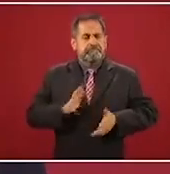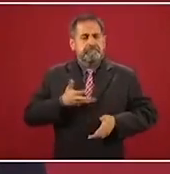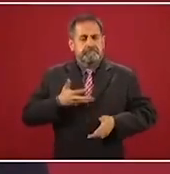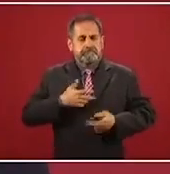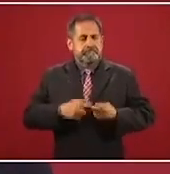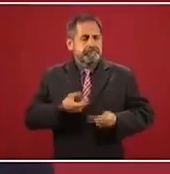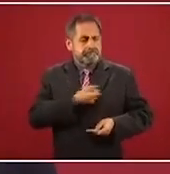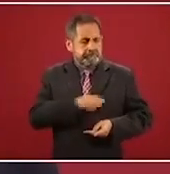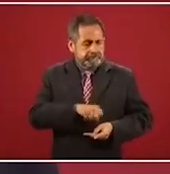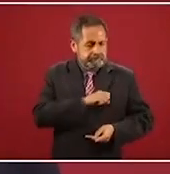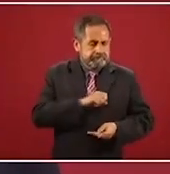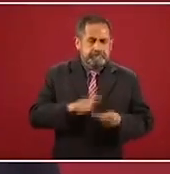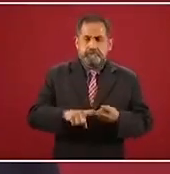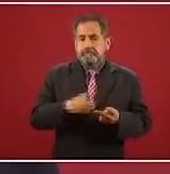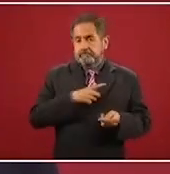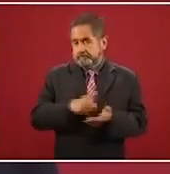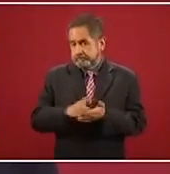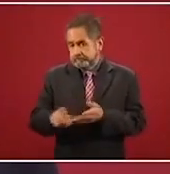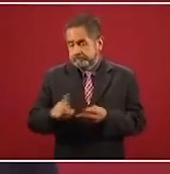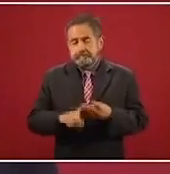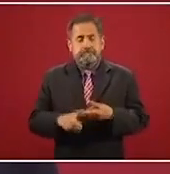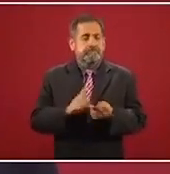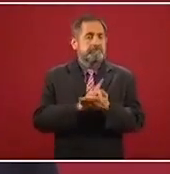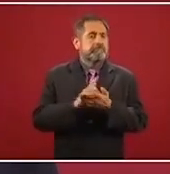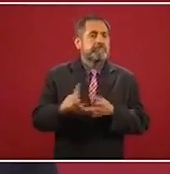la salud, el derecho a la